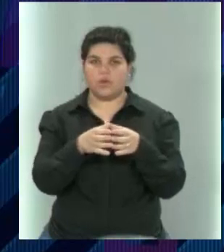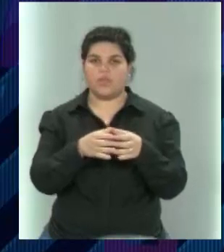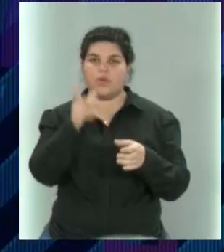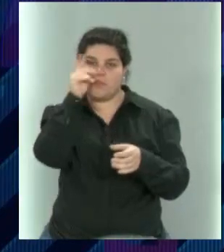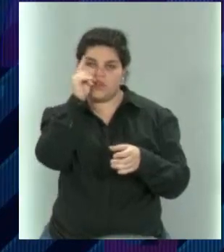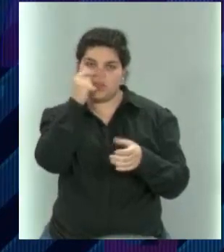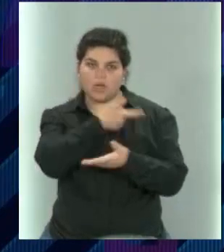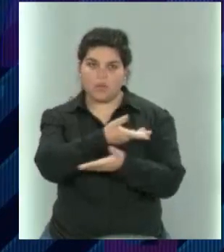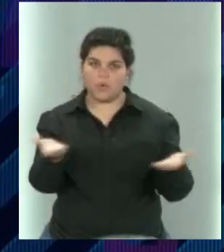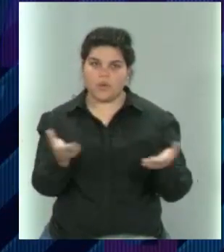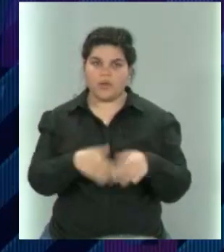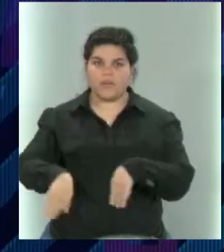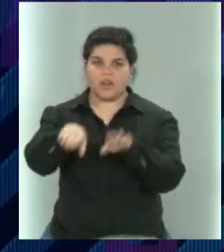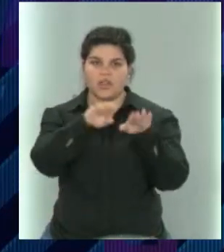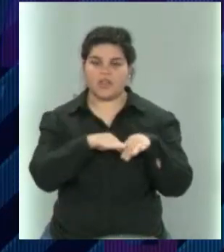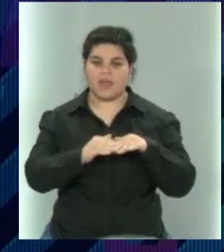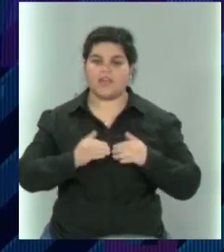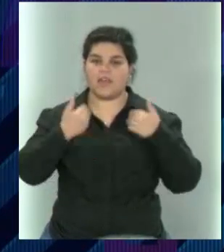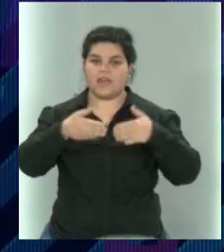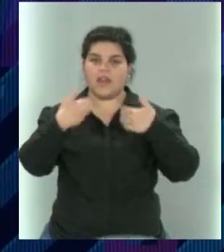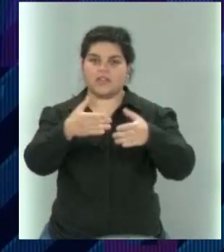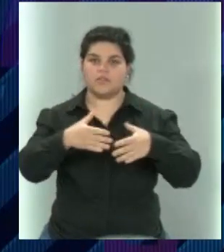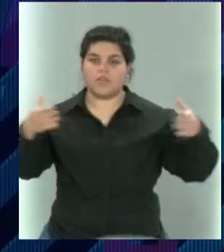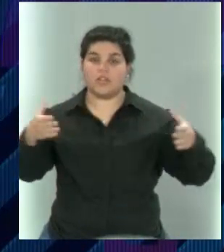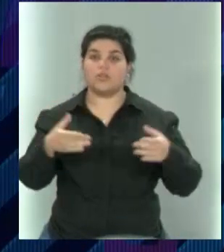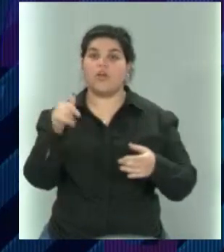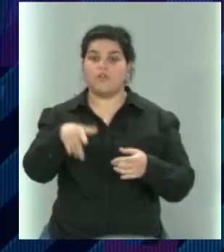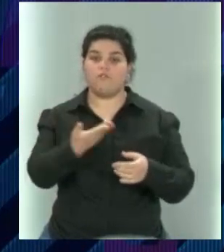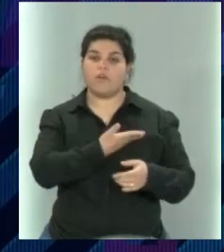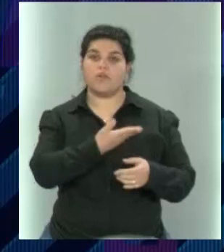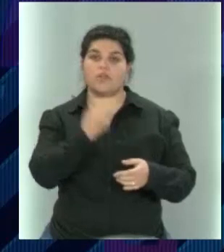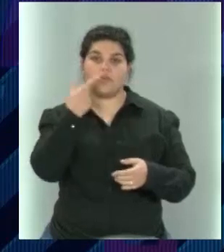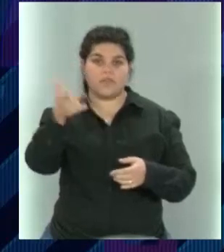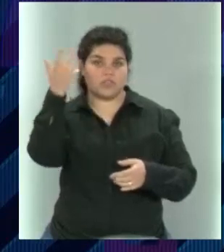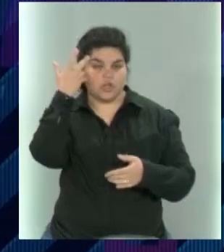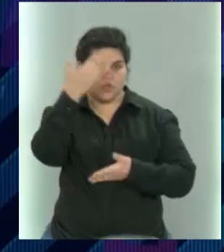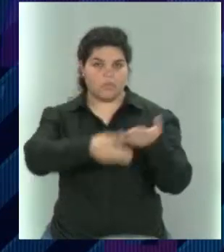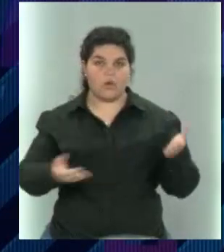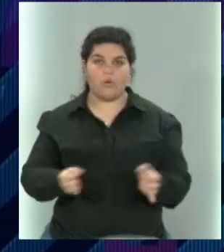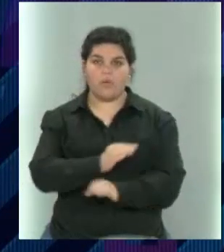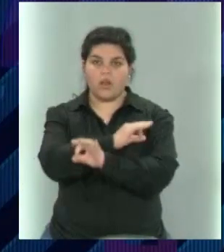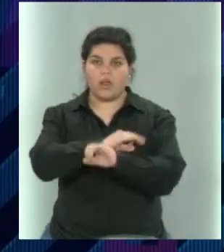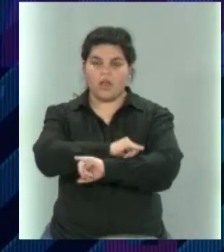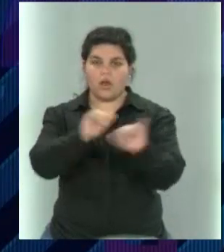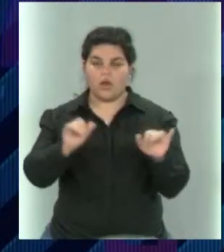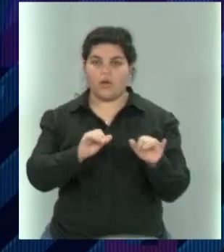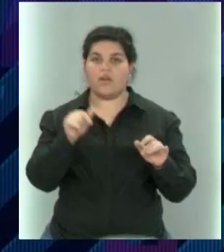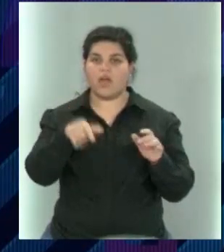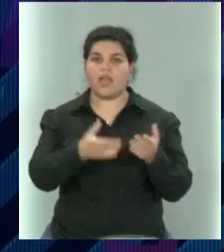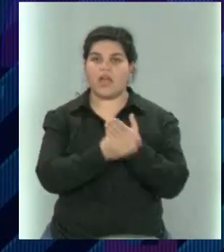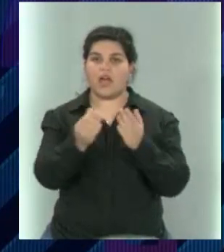Políticas Públicas para la Equidad y el Crecimiento, en febrero del 2018 lo publicó. La síntesis del gasto público